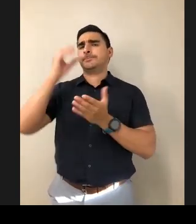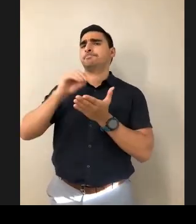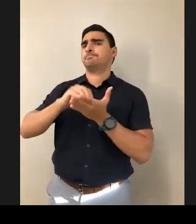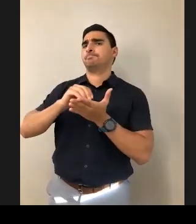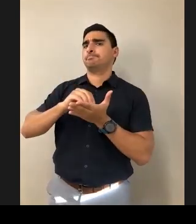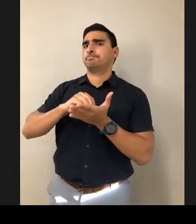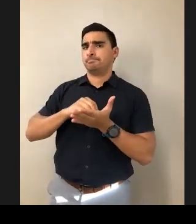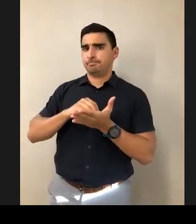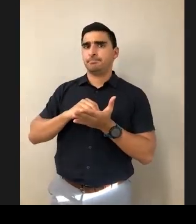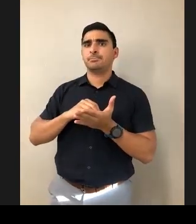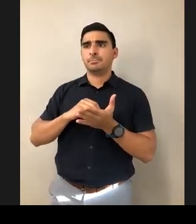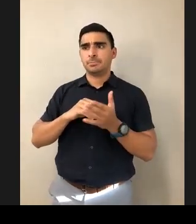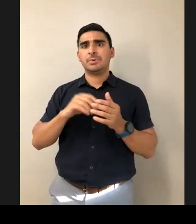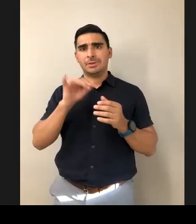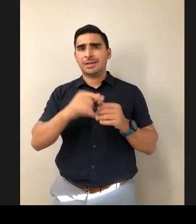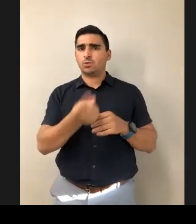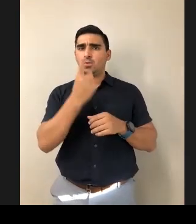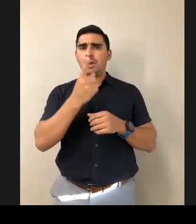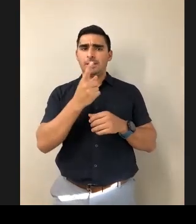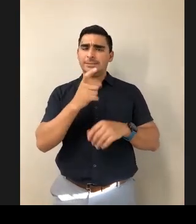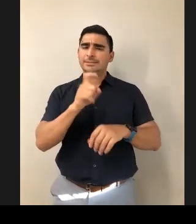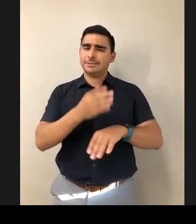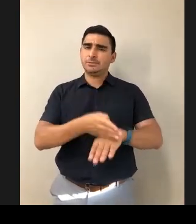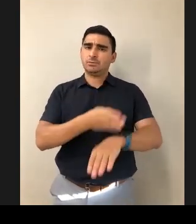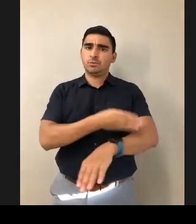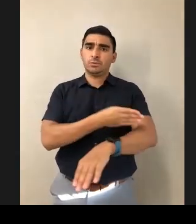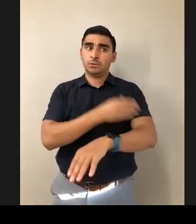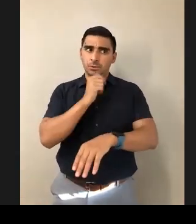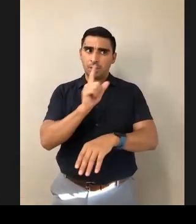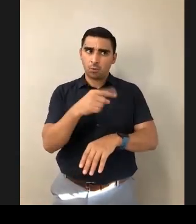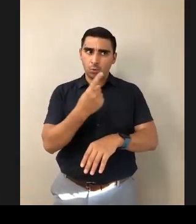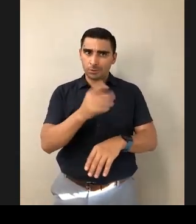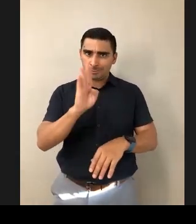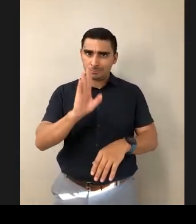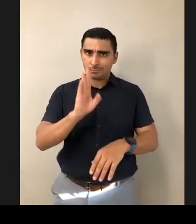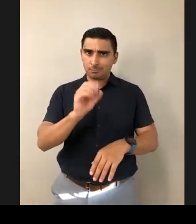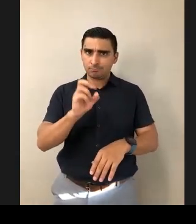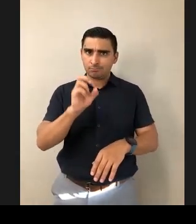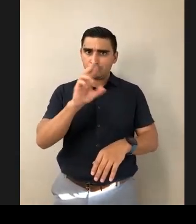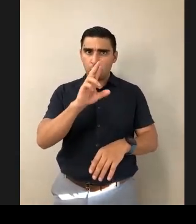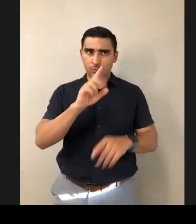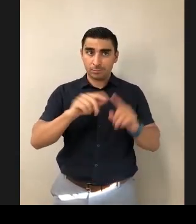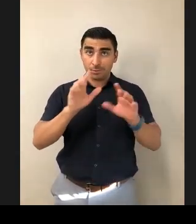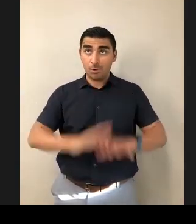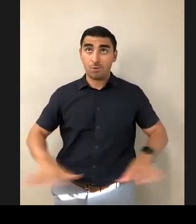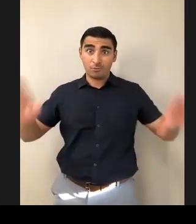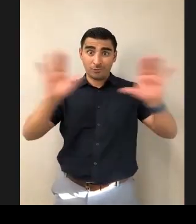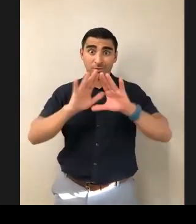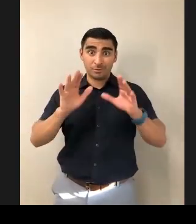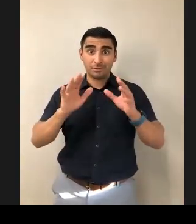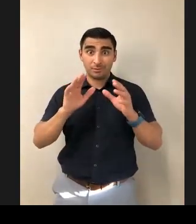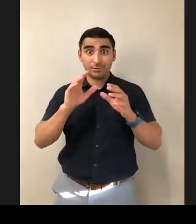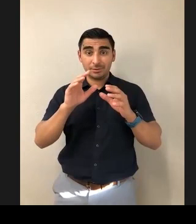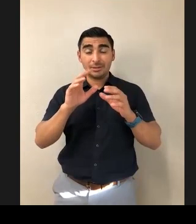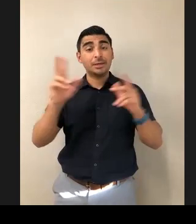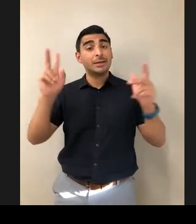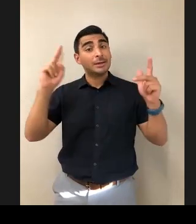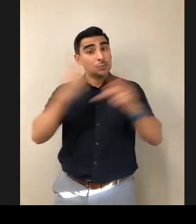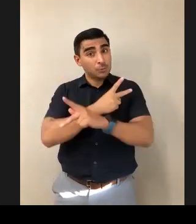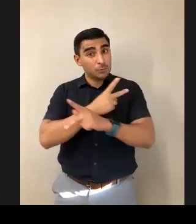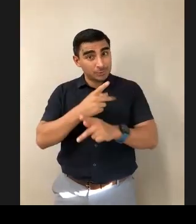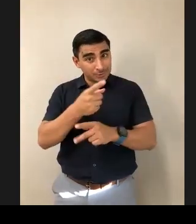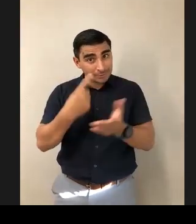Una de las áreas en que tenemos que trabajar, no solo en Boulder, pero en todas partes, sobre todo cuando hablamos